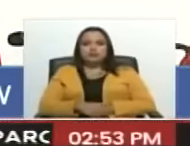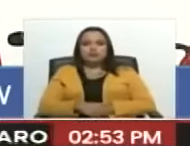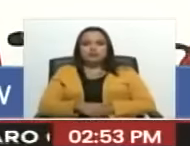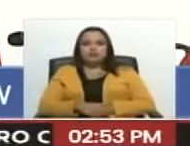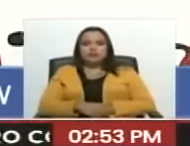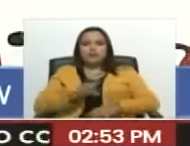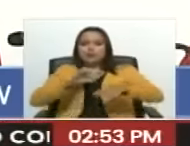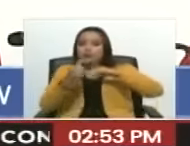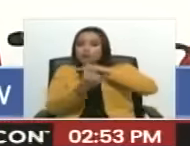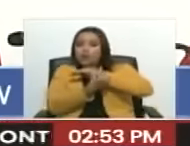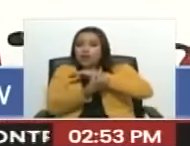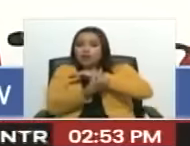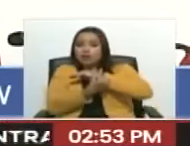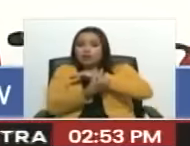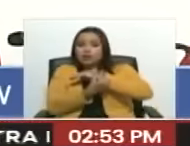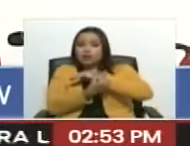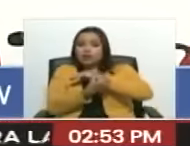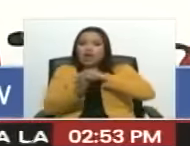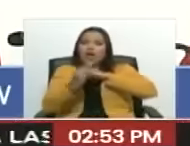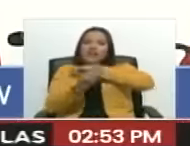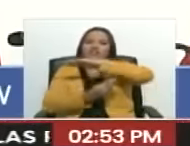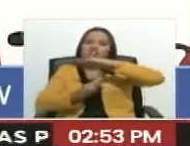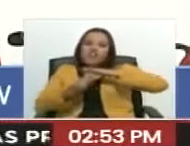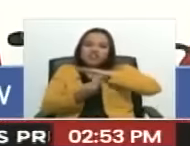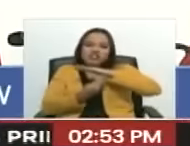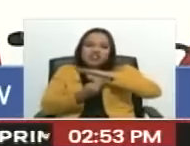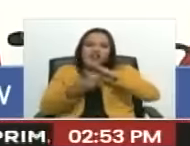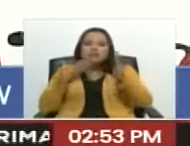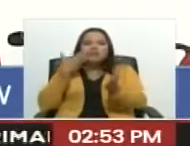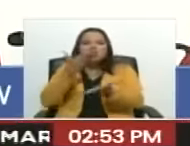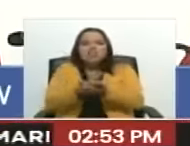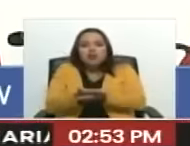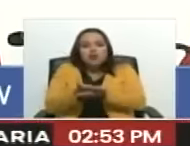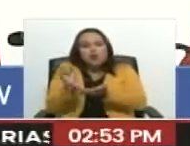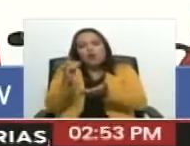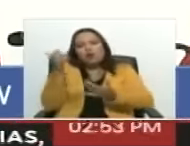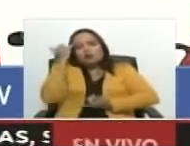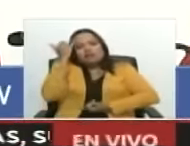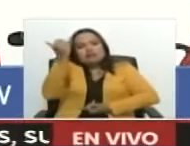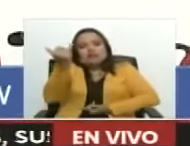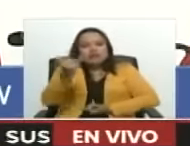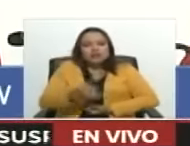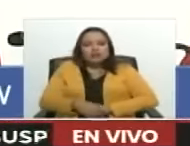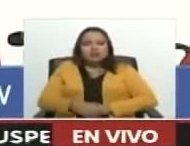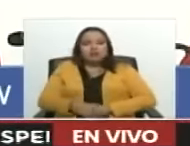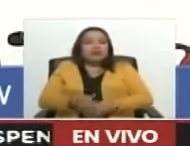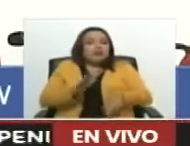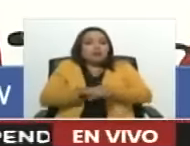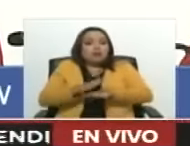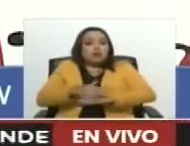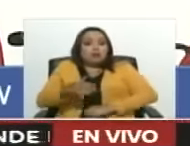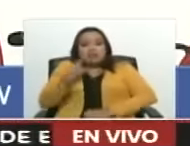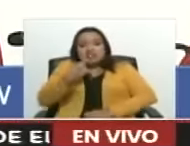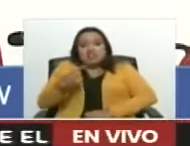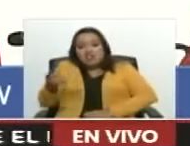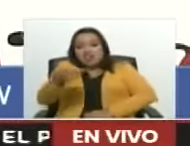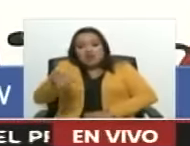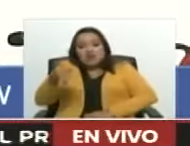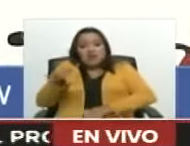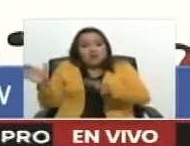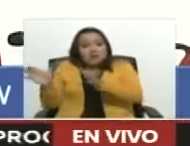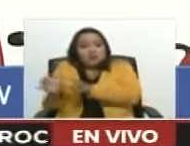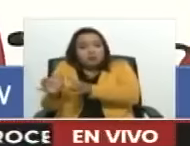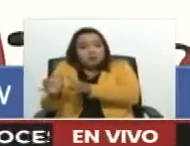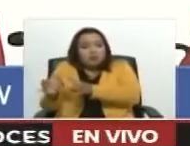ha basado o basa su intención en que ellos son pequeñitos y nosotros